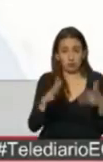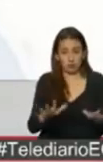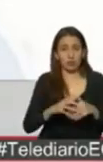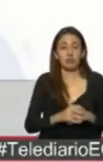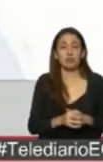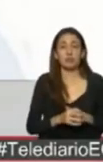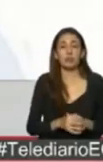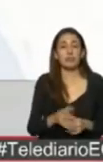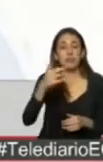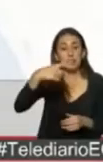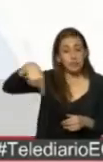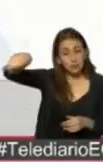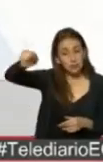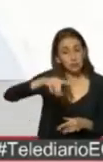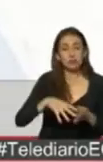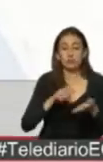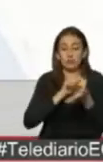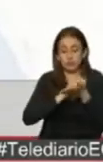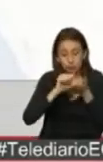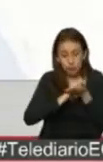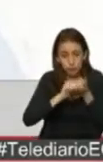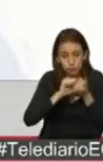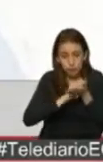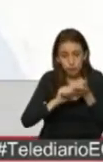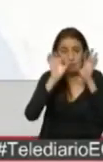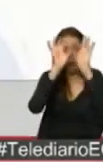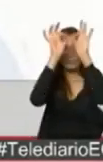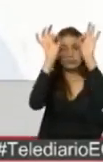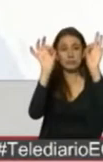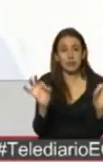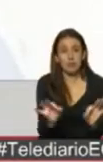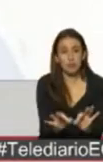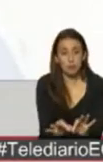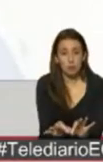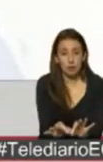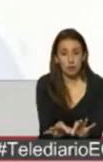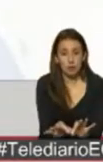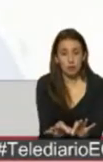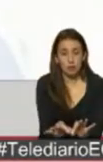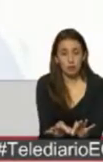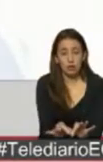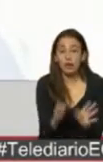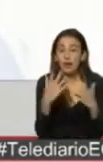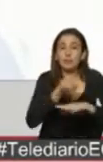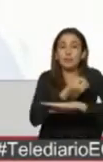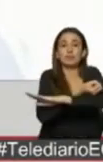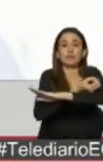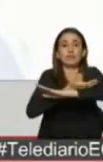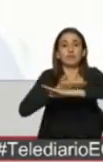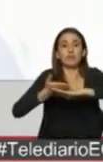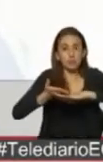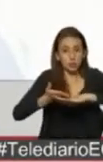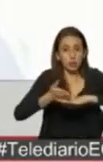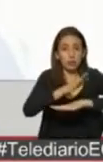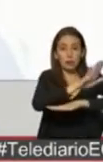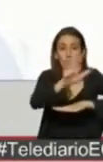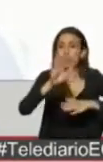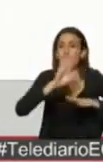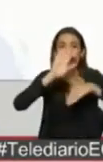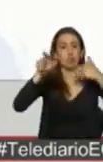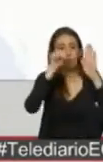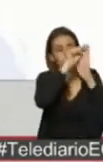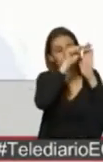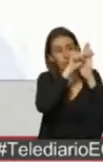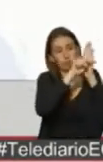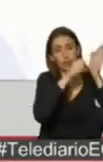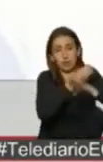informado. Ellos tendrán que llenar ese formulario y están ahí las recomendaciones que deben de seguir, todas las